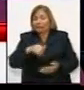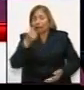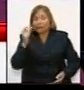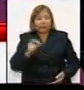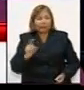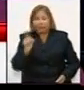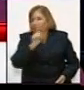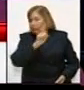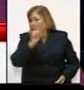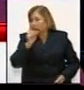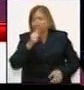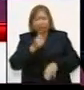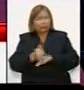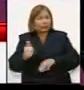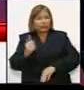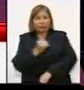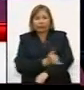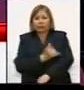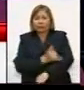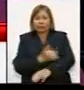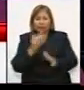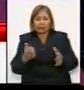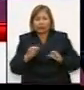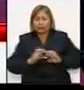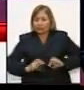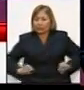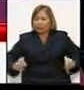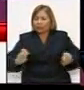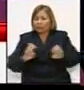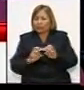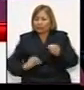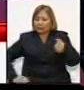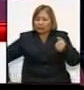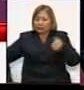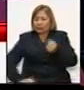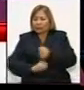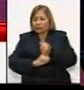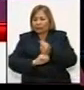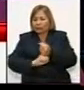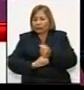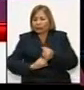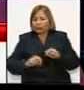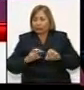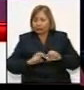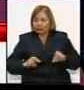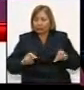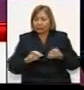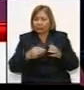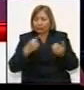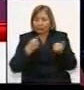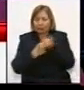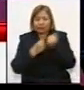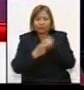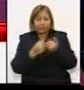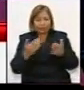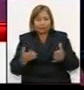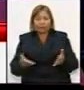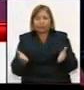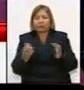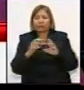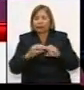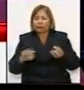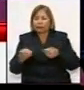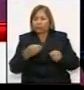le hagamos daño a la institución parlamentaria, fortalezcamos la institución parlamentaria, fortalezcamos al Poder